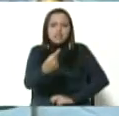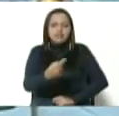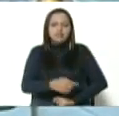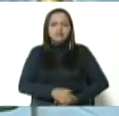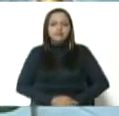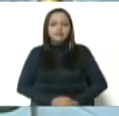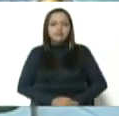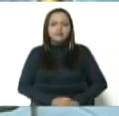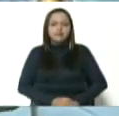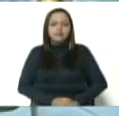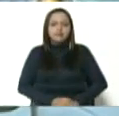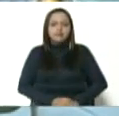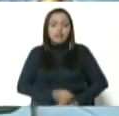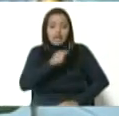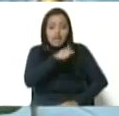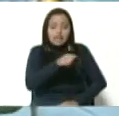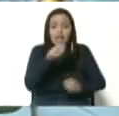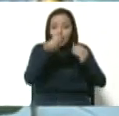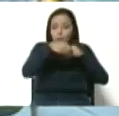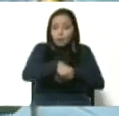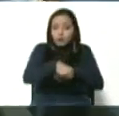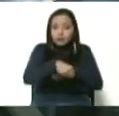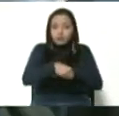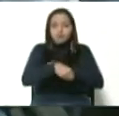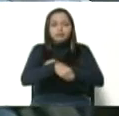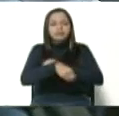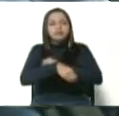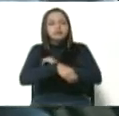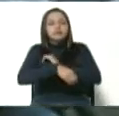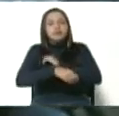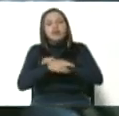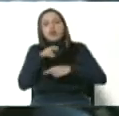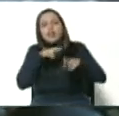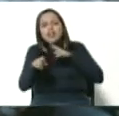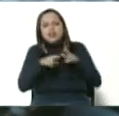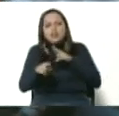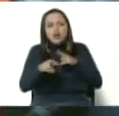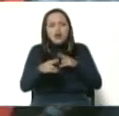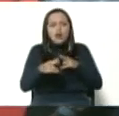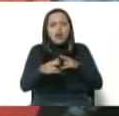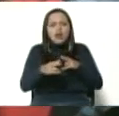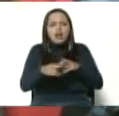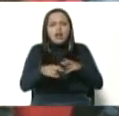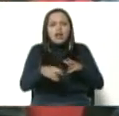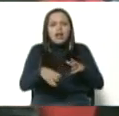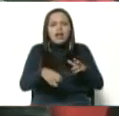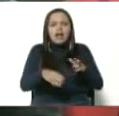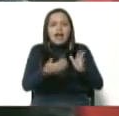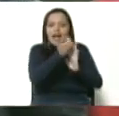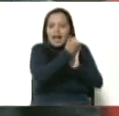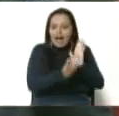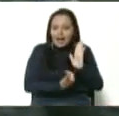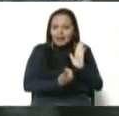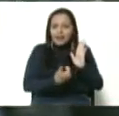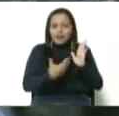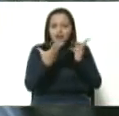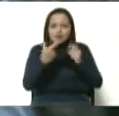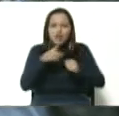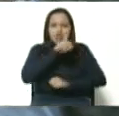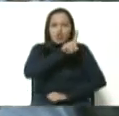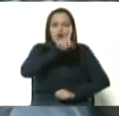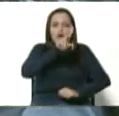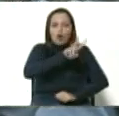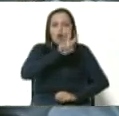no solamente este convenio, sino lo relativo al memorándum 2014 sobre las formas